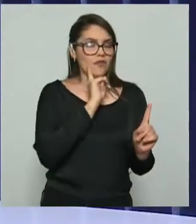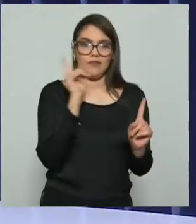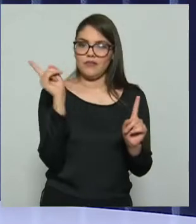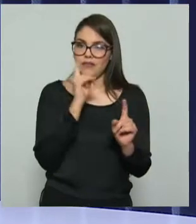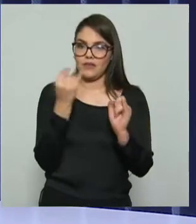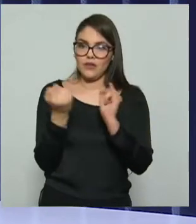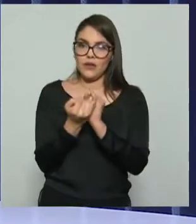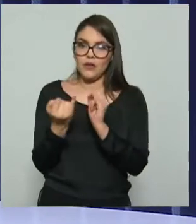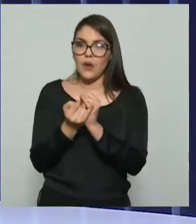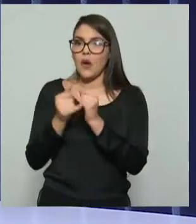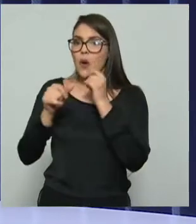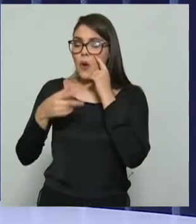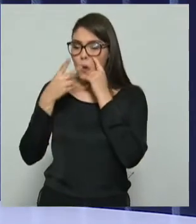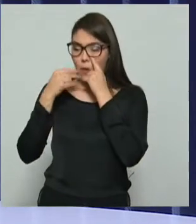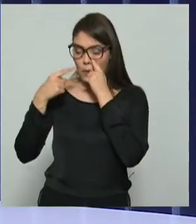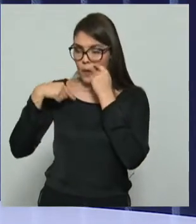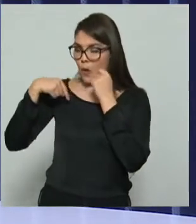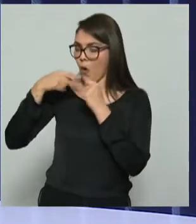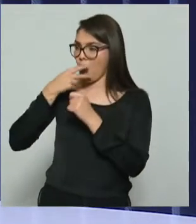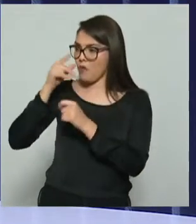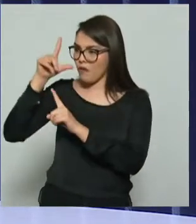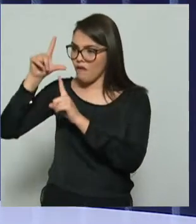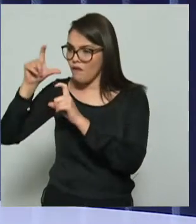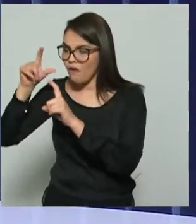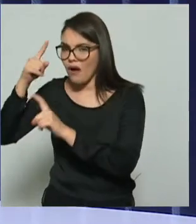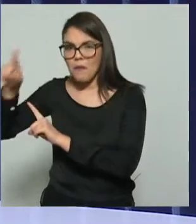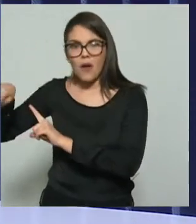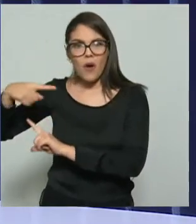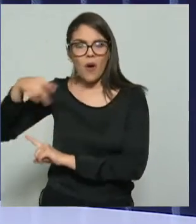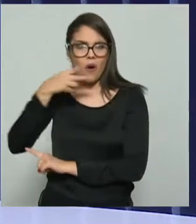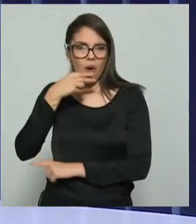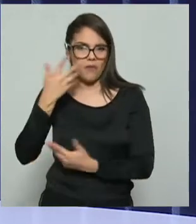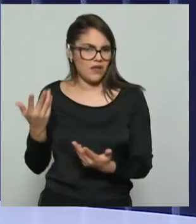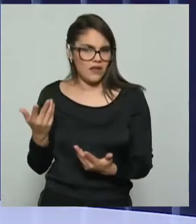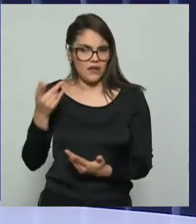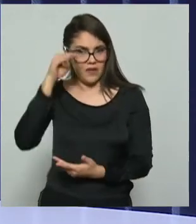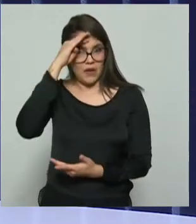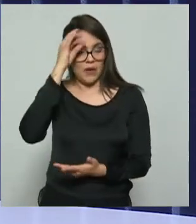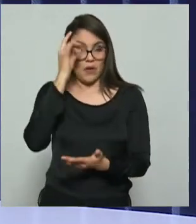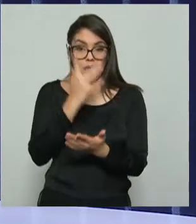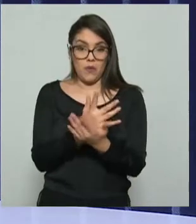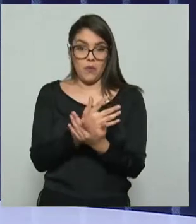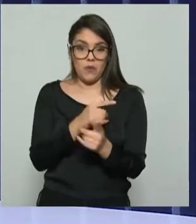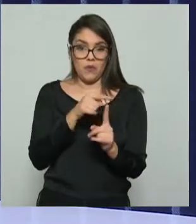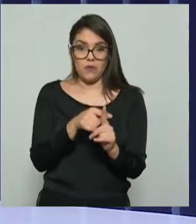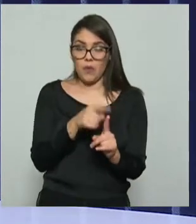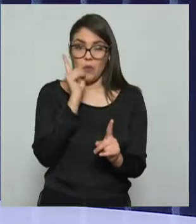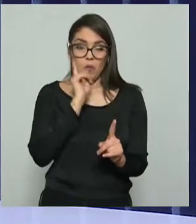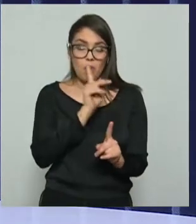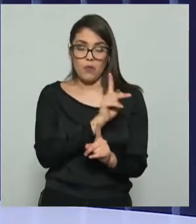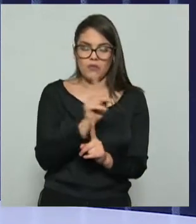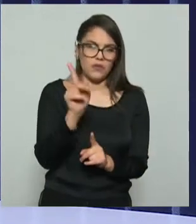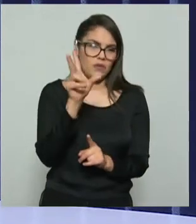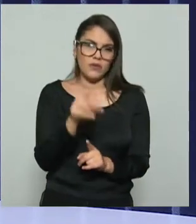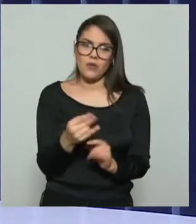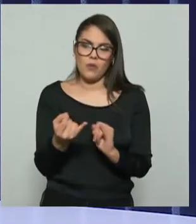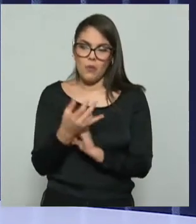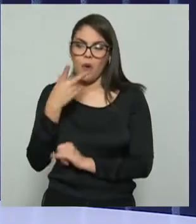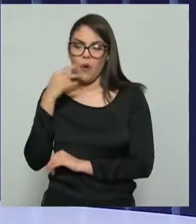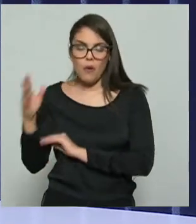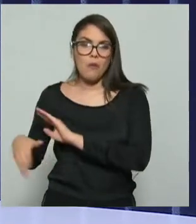fotografías a otros hombres. Esto es una industria, no crea que usted nada más puede encontrar algo, pero lo peor de todo, mire usted, aparte de que